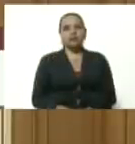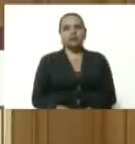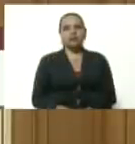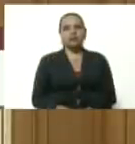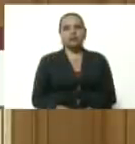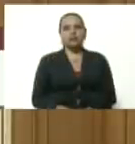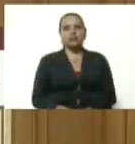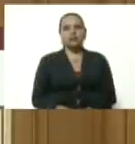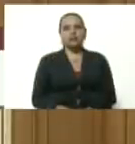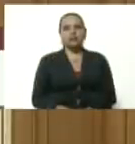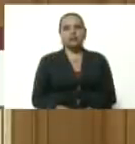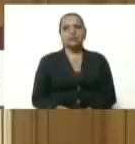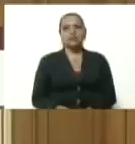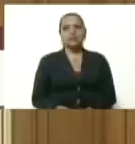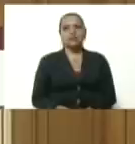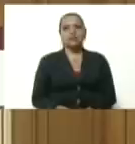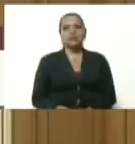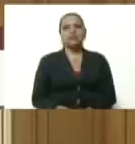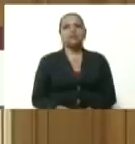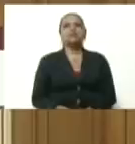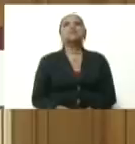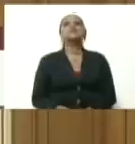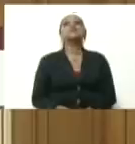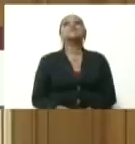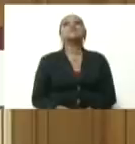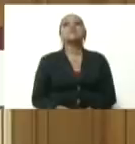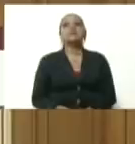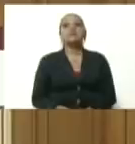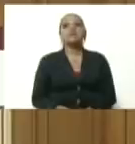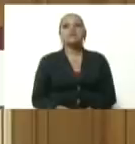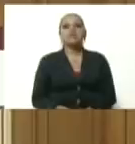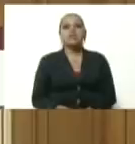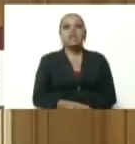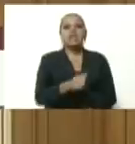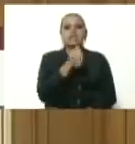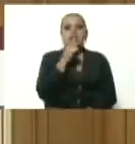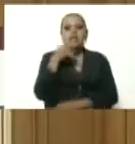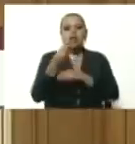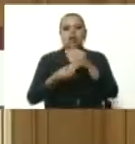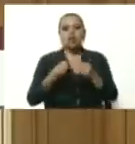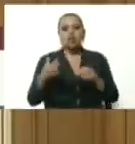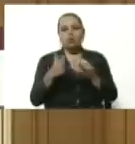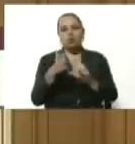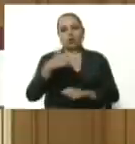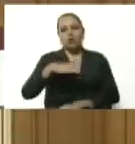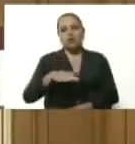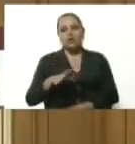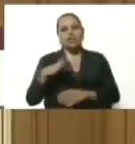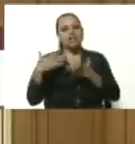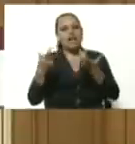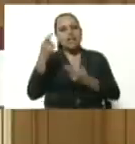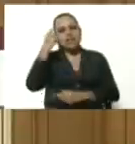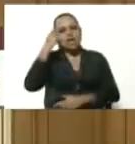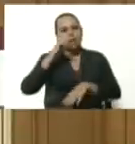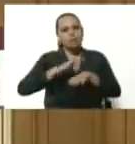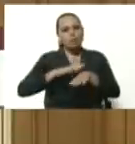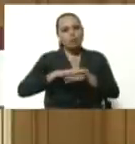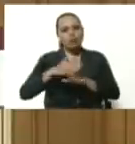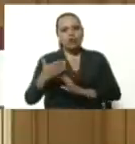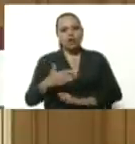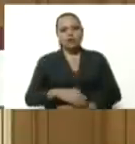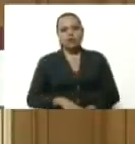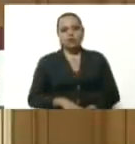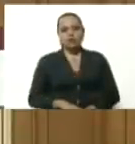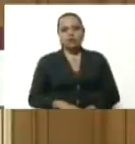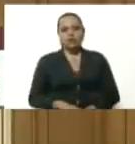sí, ¿no? ¿Quién, cómo, dónde, cuándo y por qué? Vamos a hacerlo así, porque estamos en un